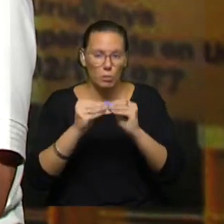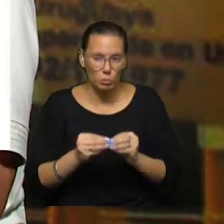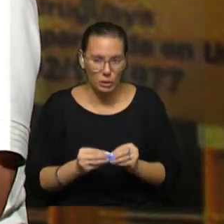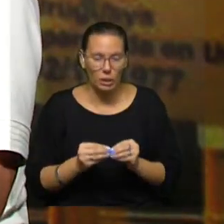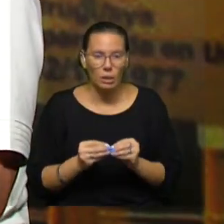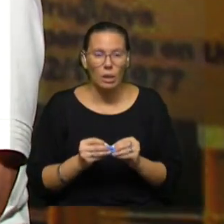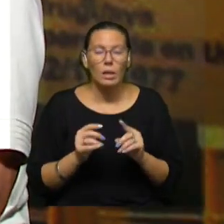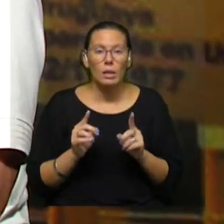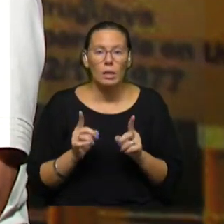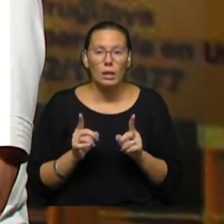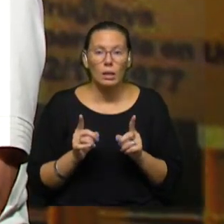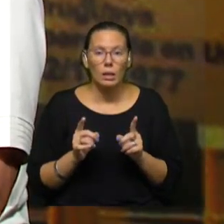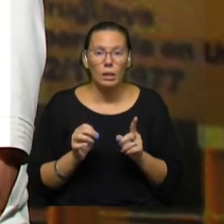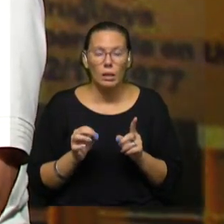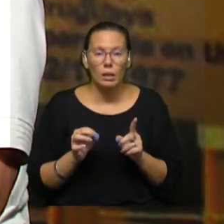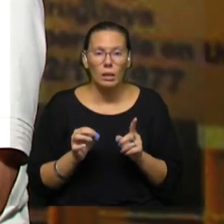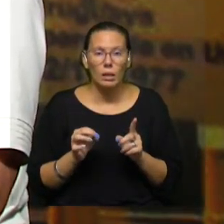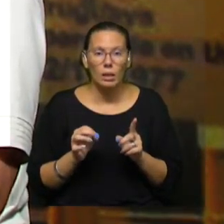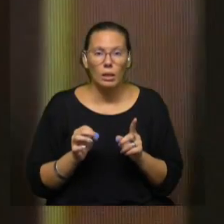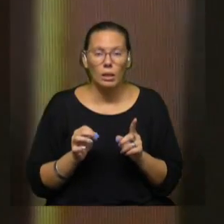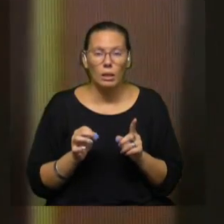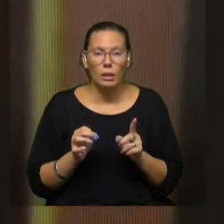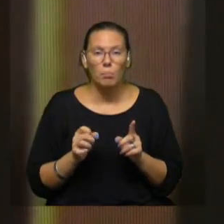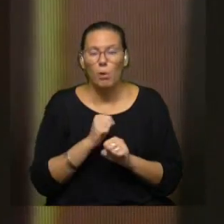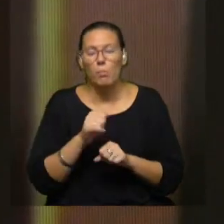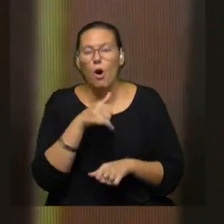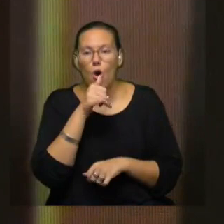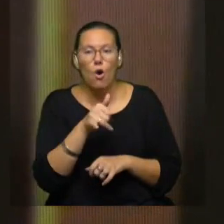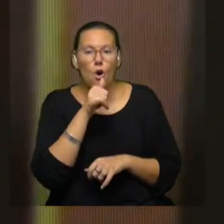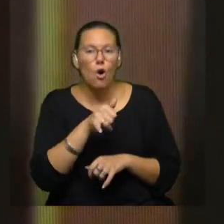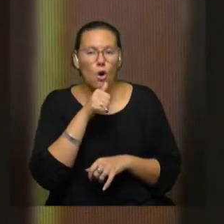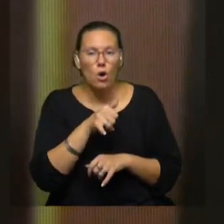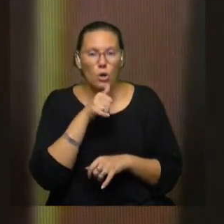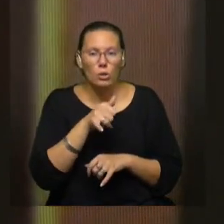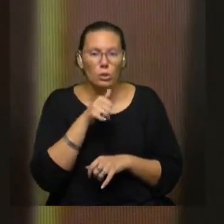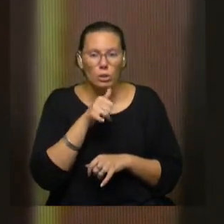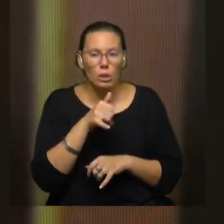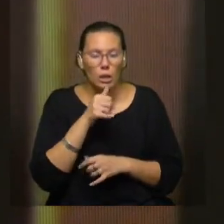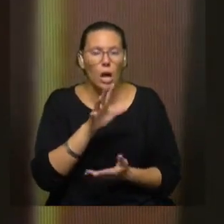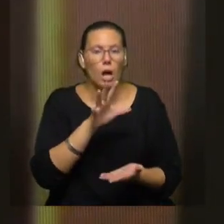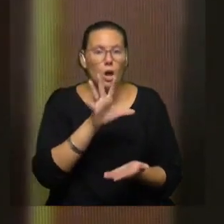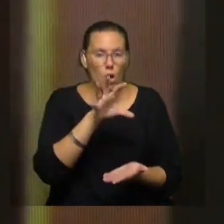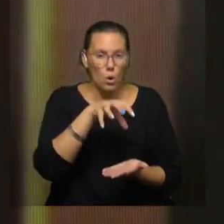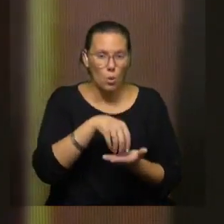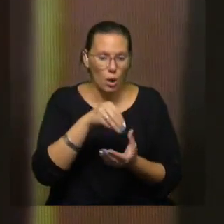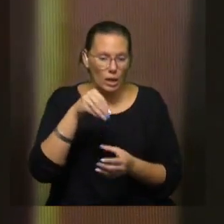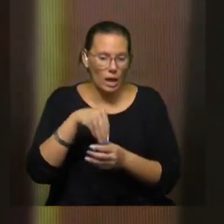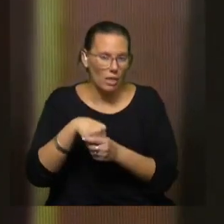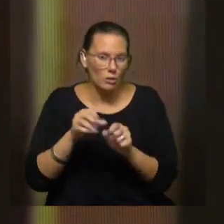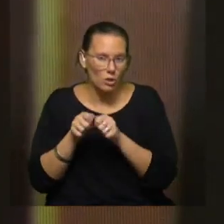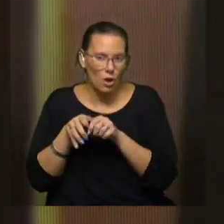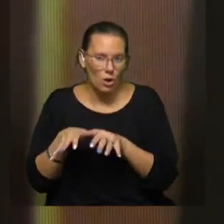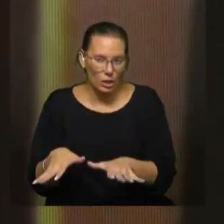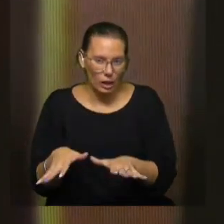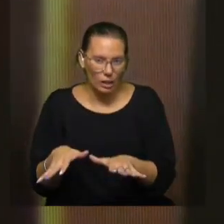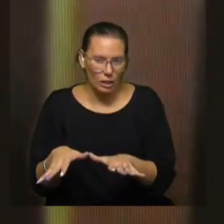que es, de repente nosotros podemos contar esto y se entiende que los lugares que están dentro de la red hay como